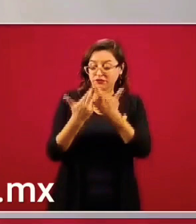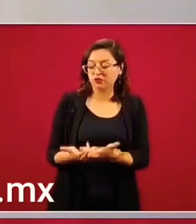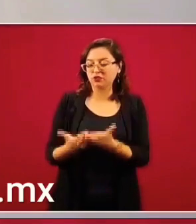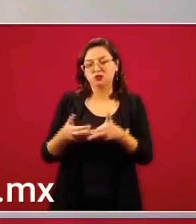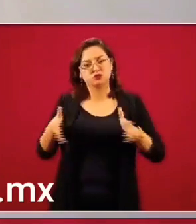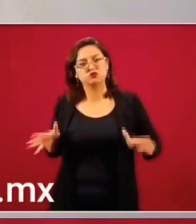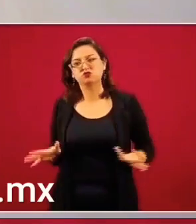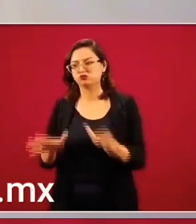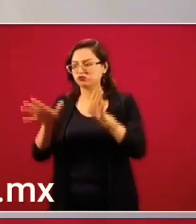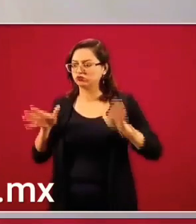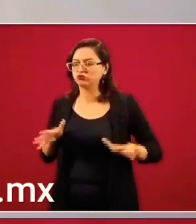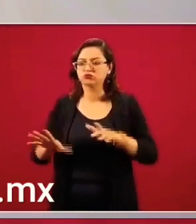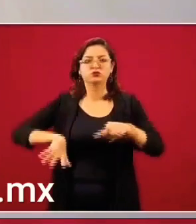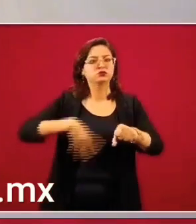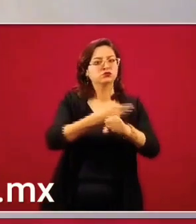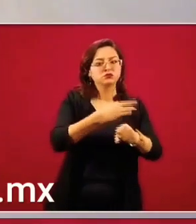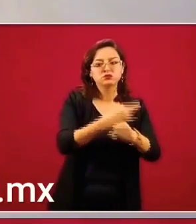los servicios públicos.